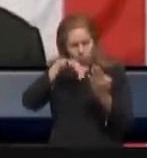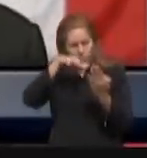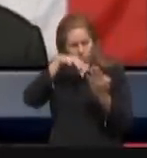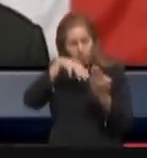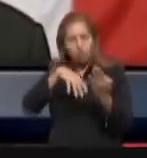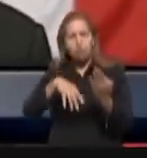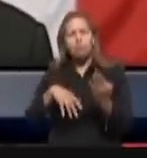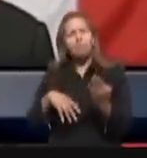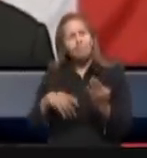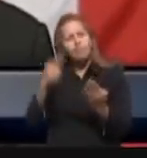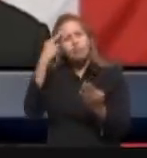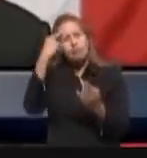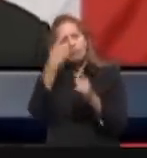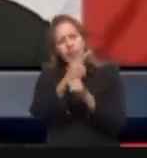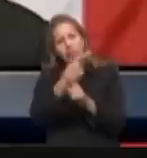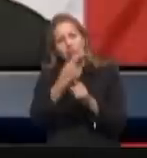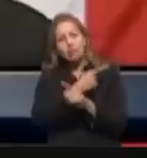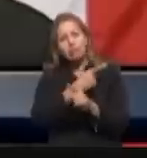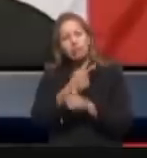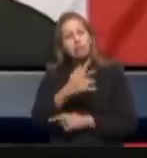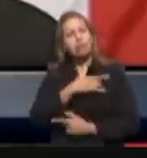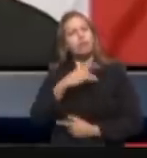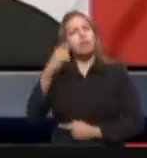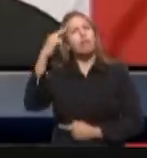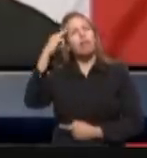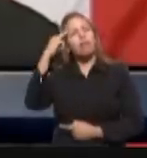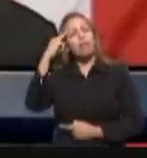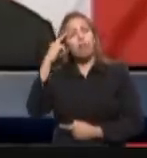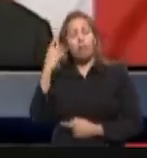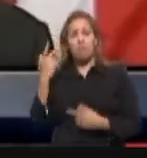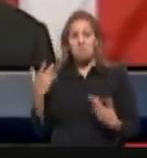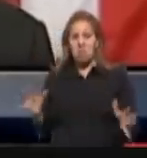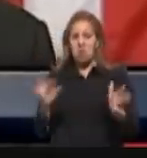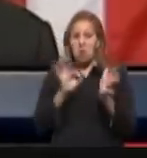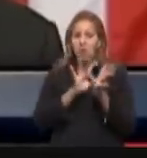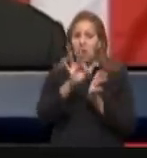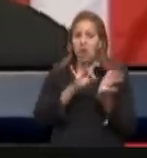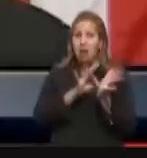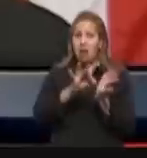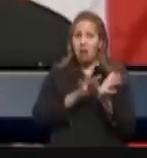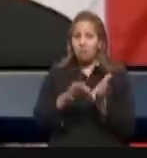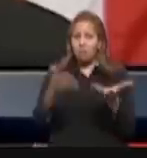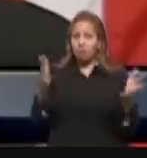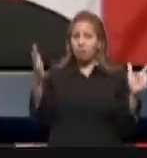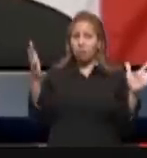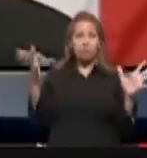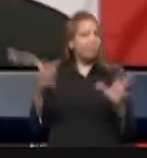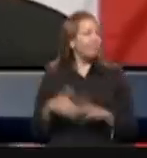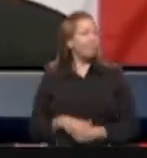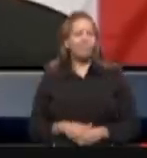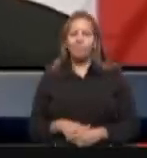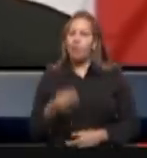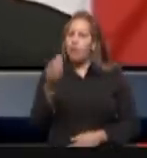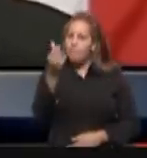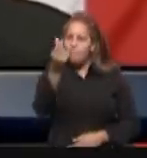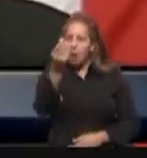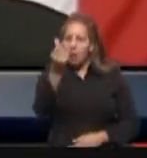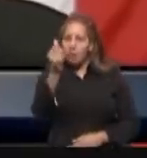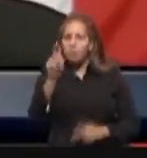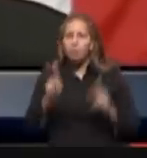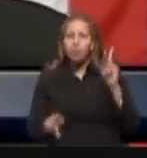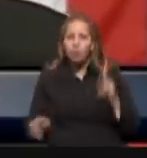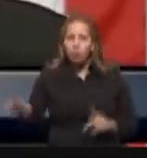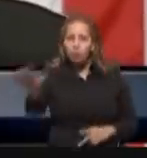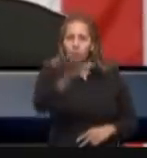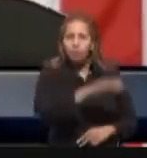responsabilidad patriótica. Esto no es un mero ejercicio de contabilidad. Son los chavos de nuestra gente los que estamos